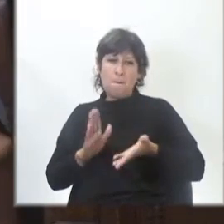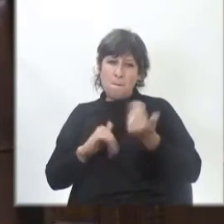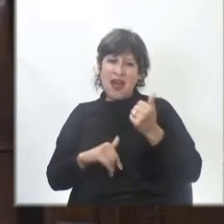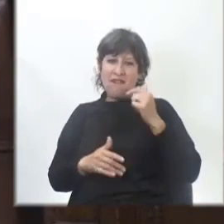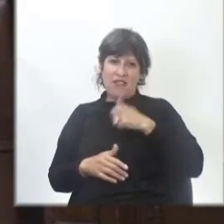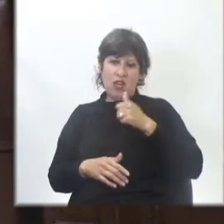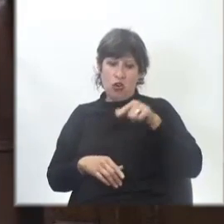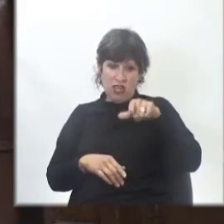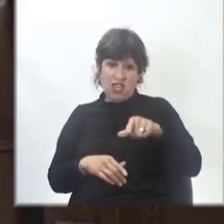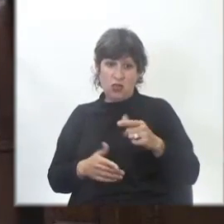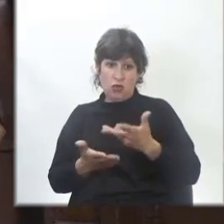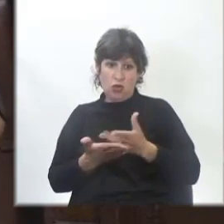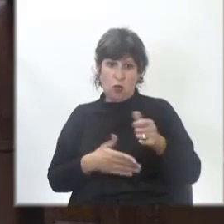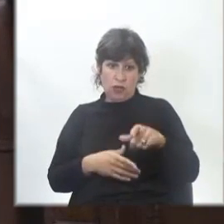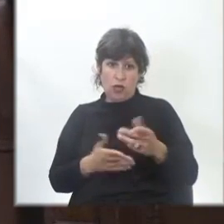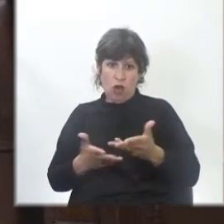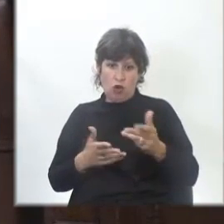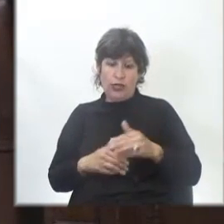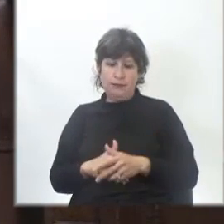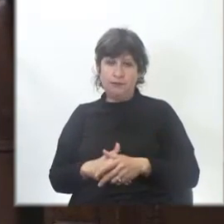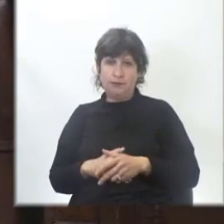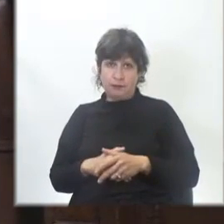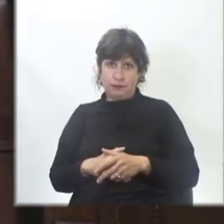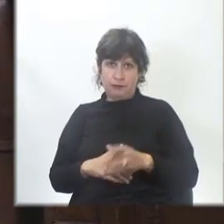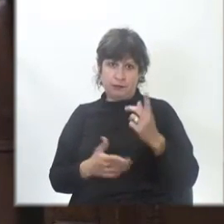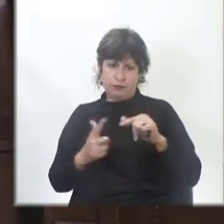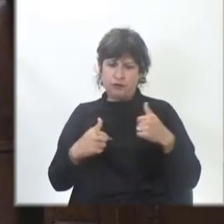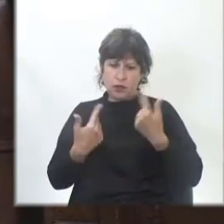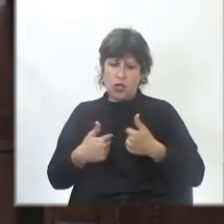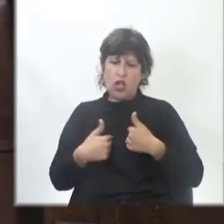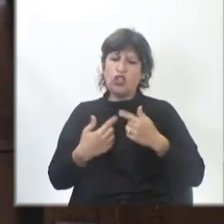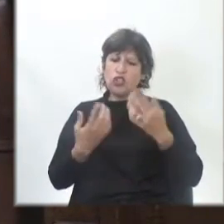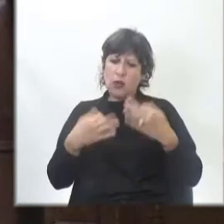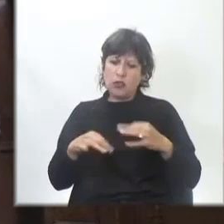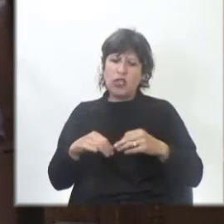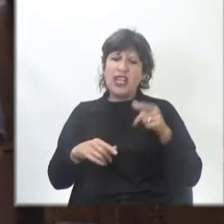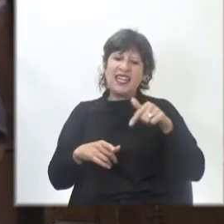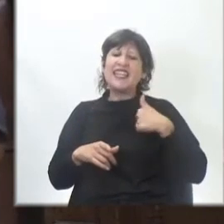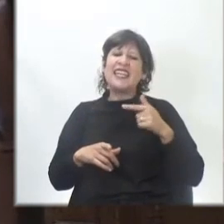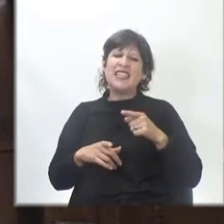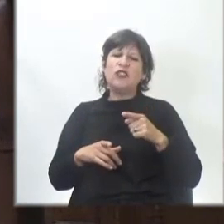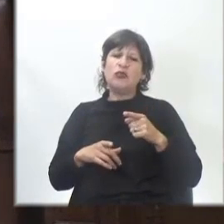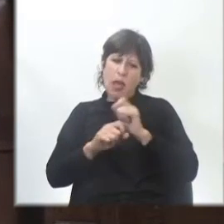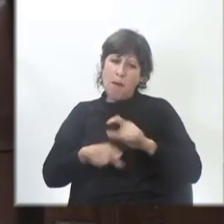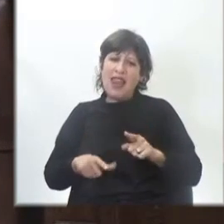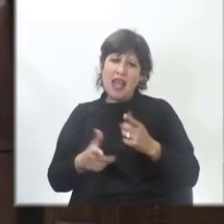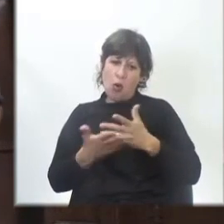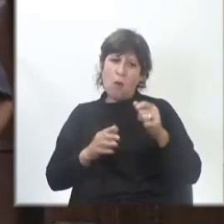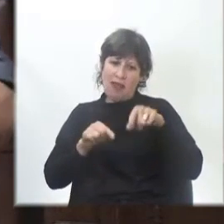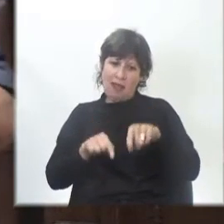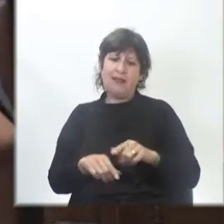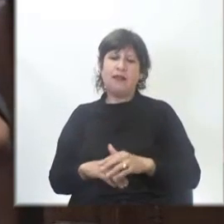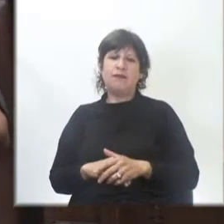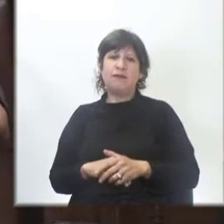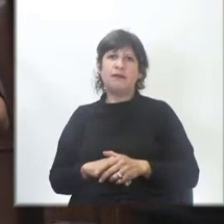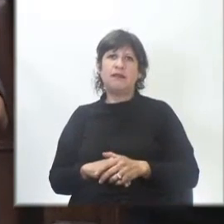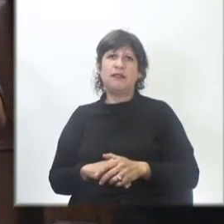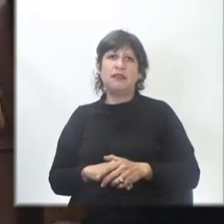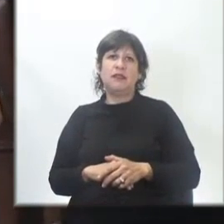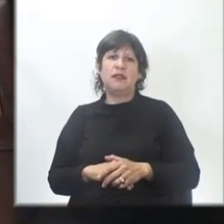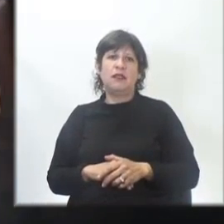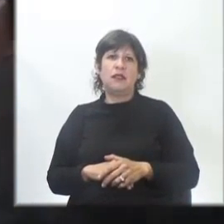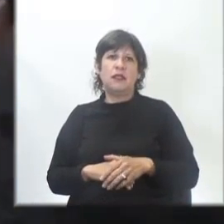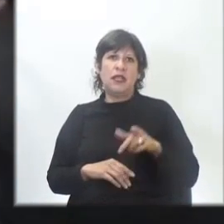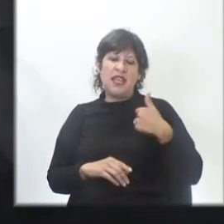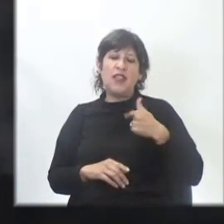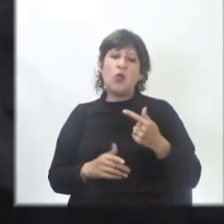estos, y que estamos convencidos que se trató de una mala compra, que se trató de